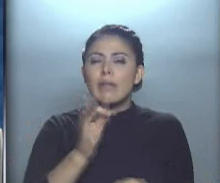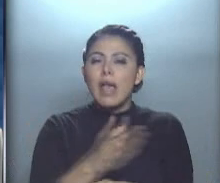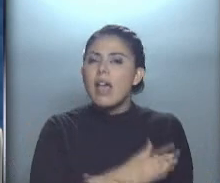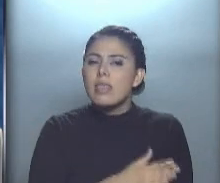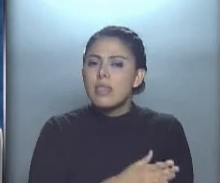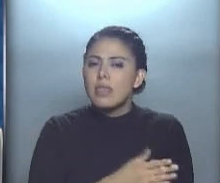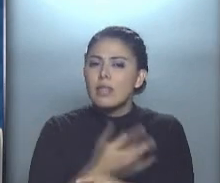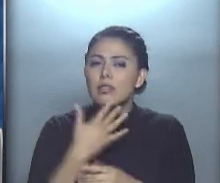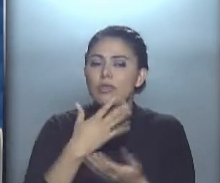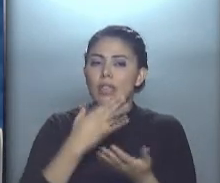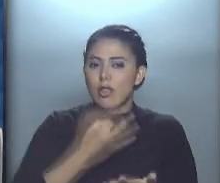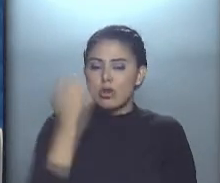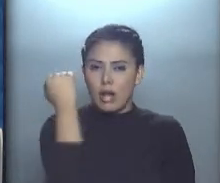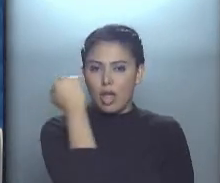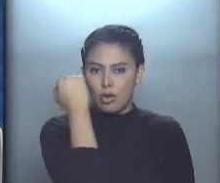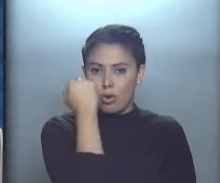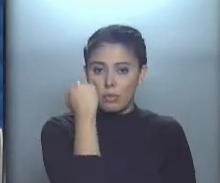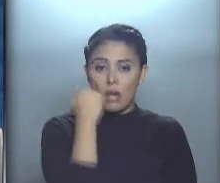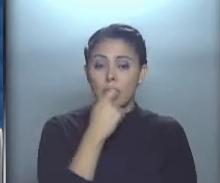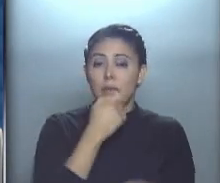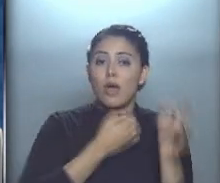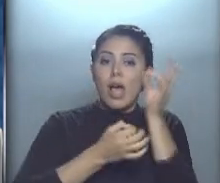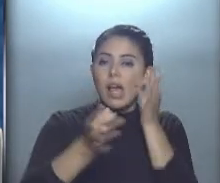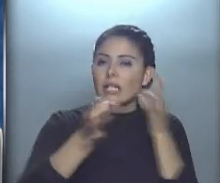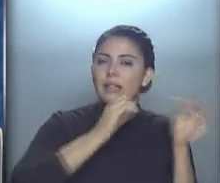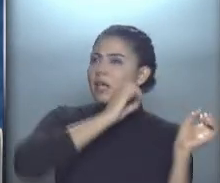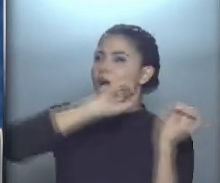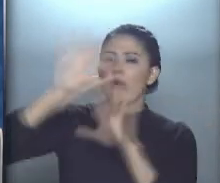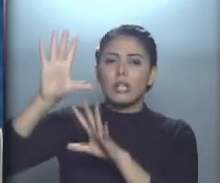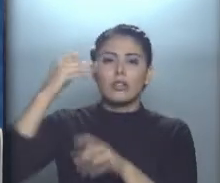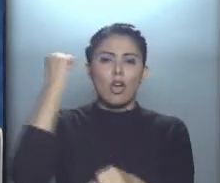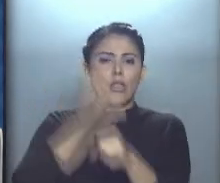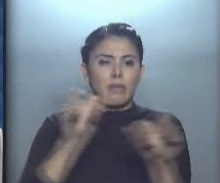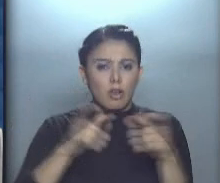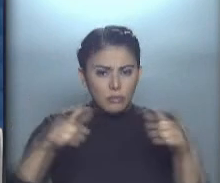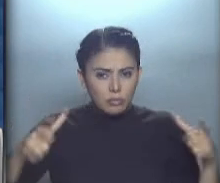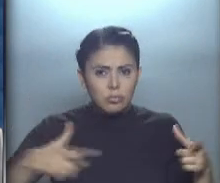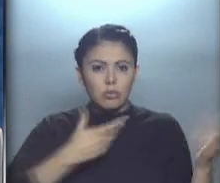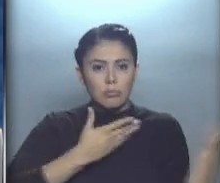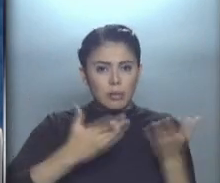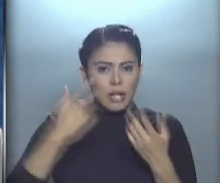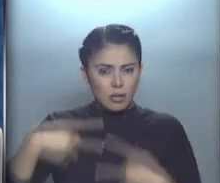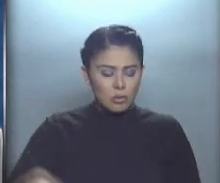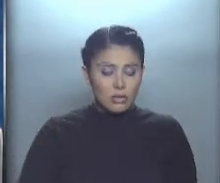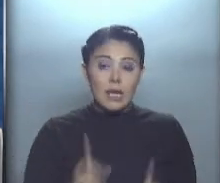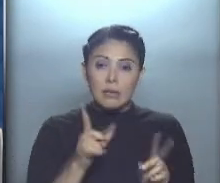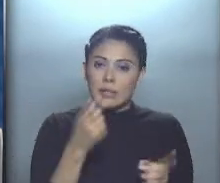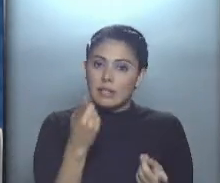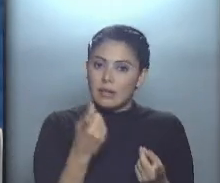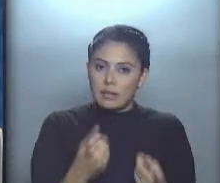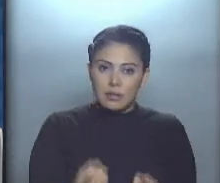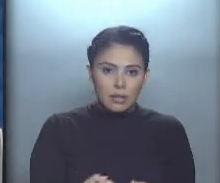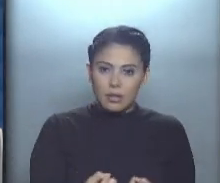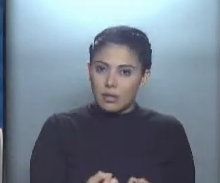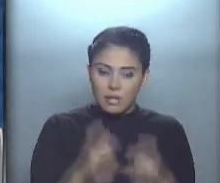de decisiones económicas respecto a la estrategia de exportaciones, empleo y producción de bienes y servicios. Pero también es absolutamente necesario